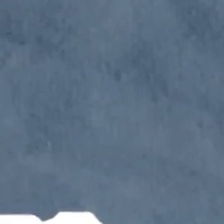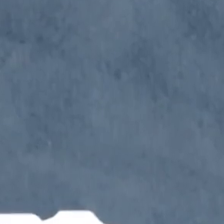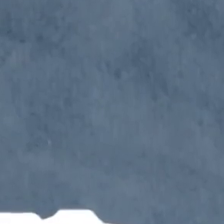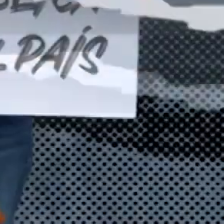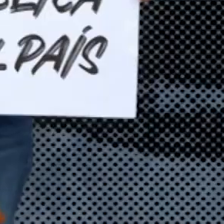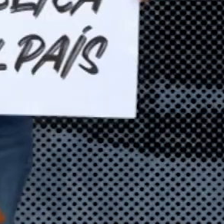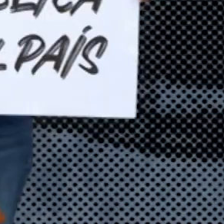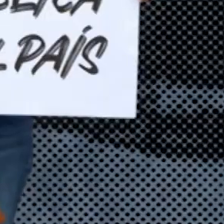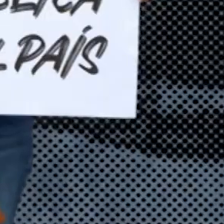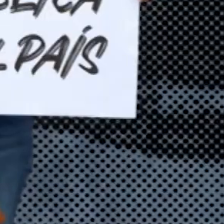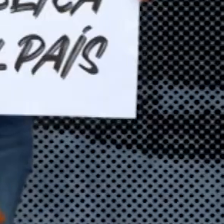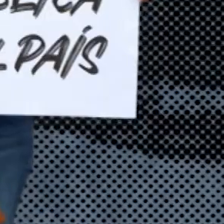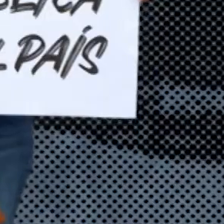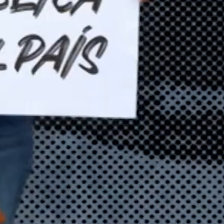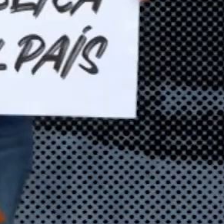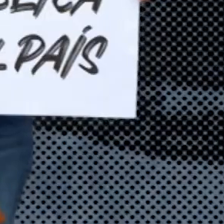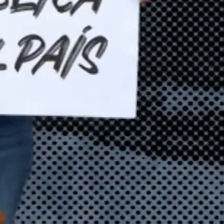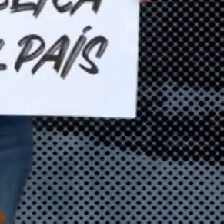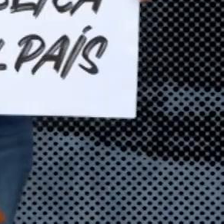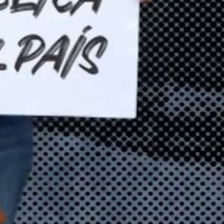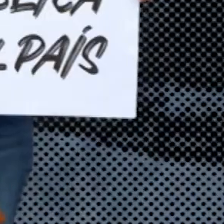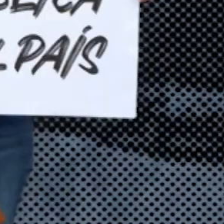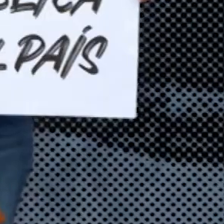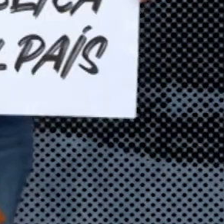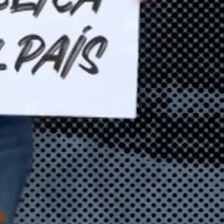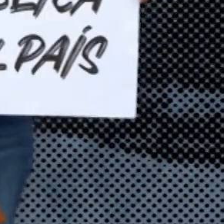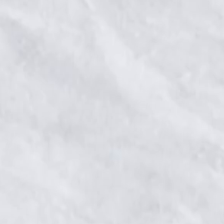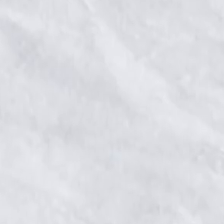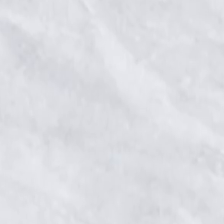Presenta FENAPES. Hagamos un trato por la educación pública.